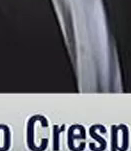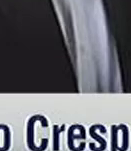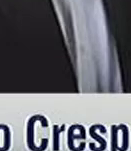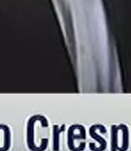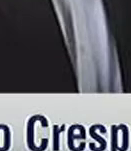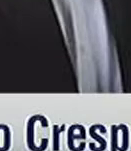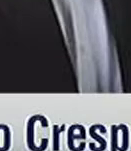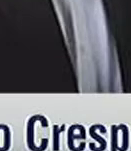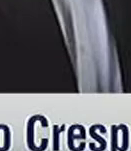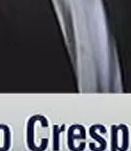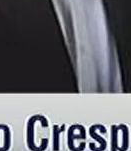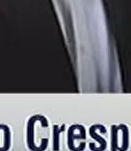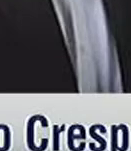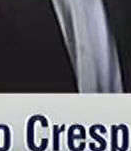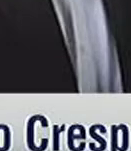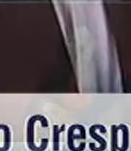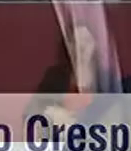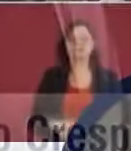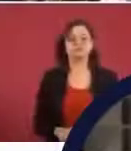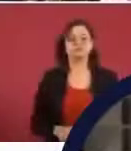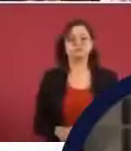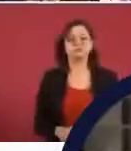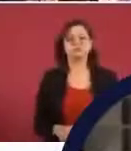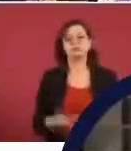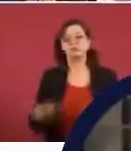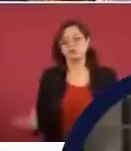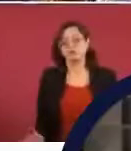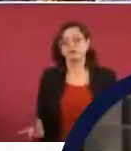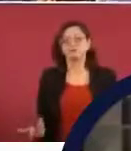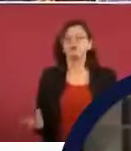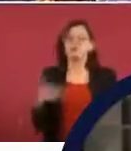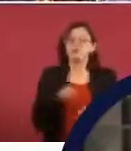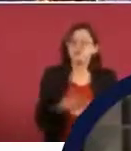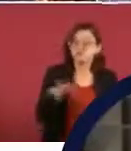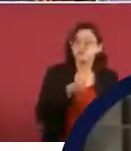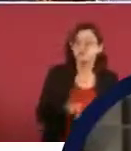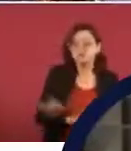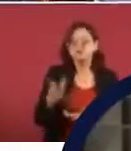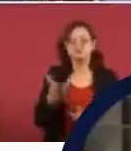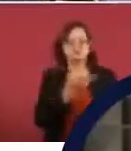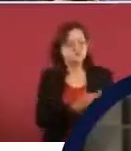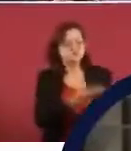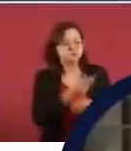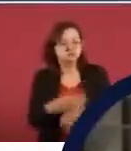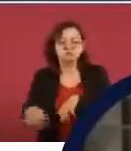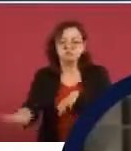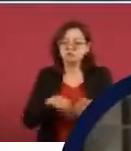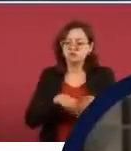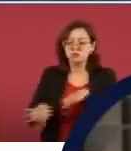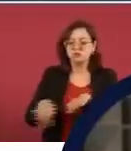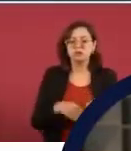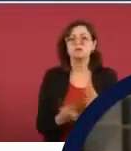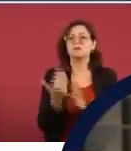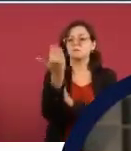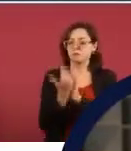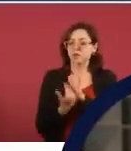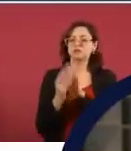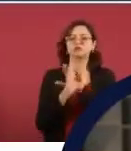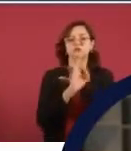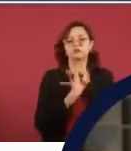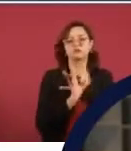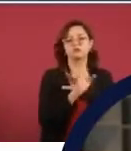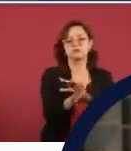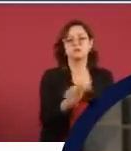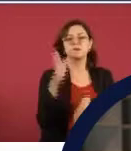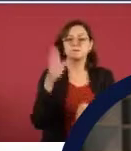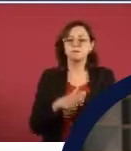Claro que es positivo. Hoy he oído a los expertos, sin embargo, diciendo que será insuficiente para las metas que se han planteado. Es positivo, por supuesto,